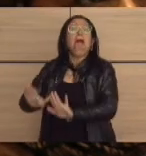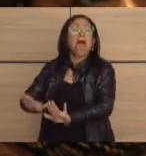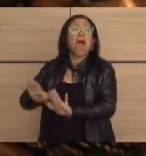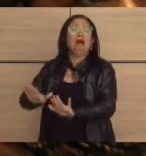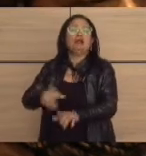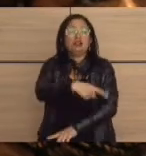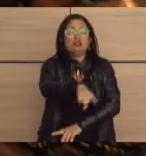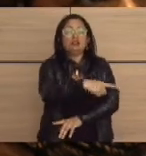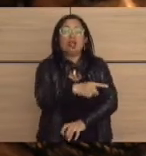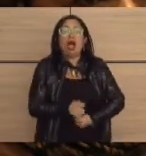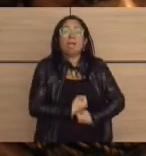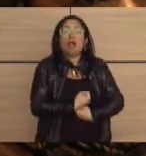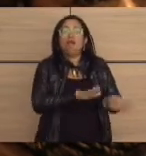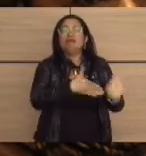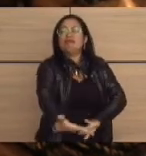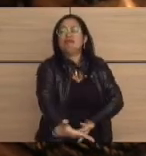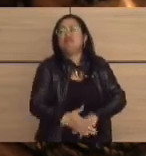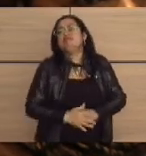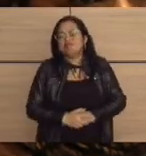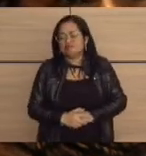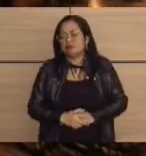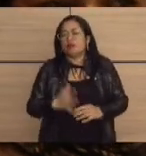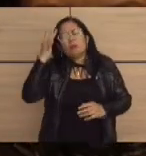de hambre, porque